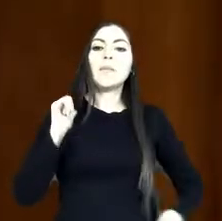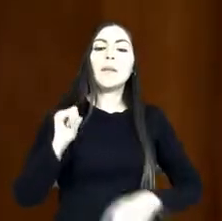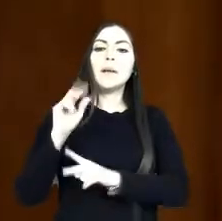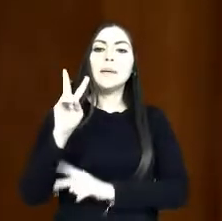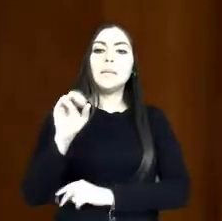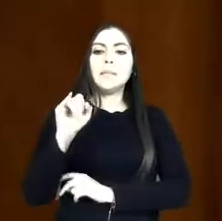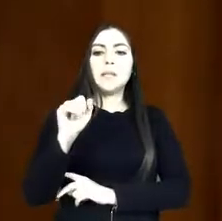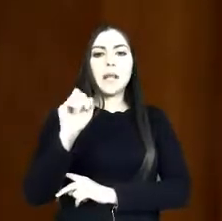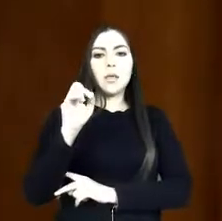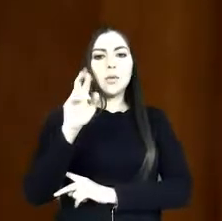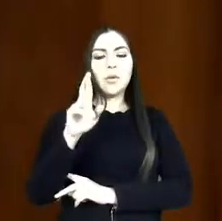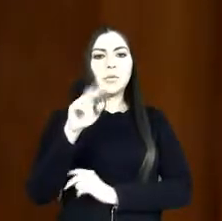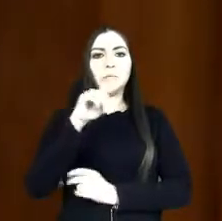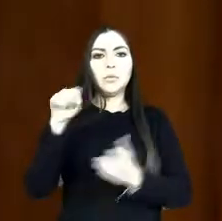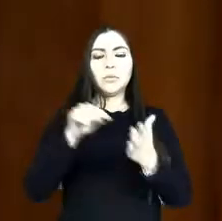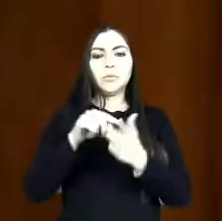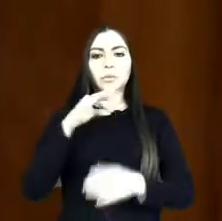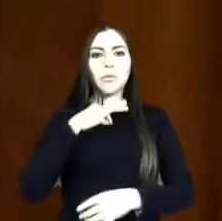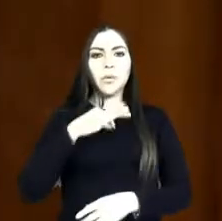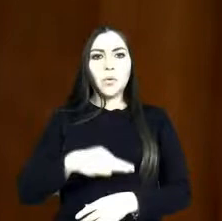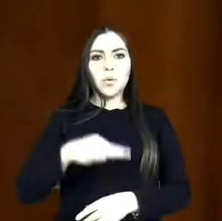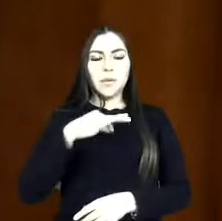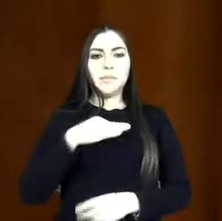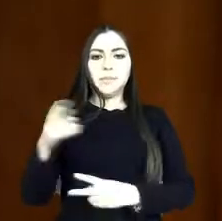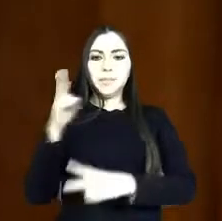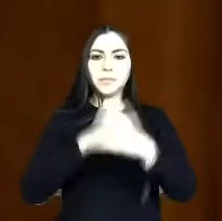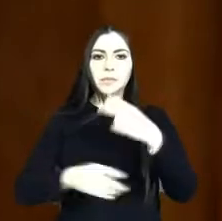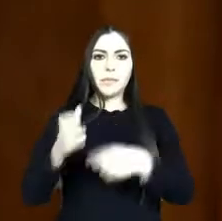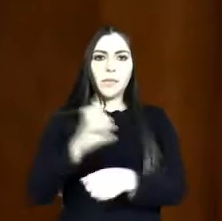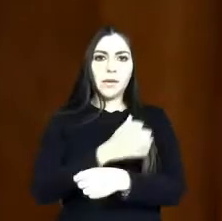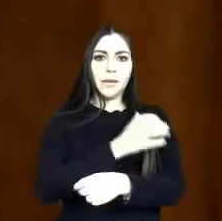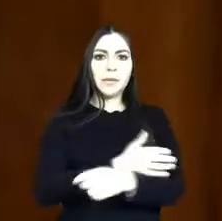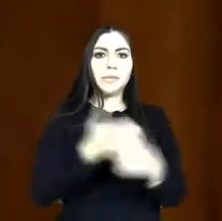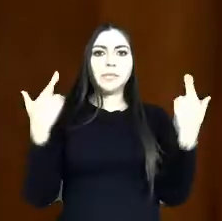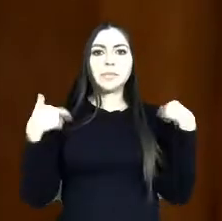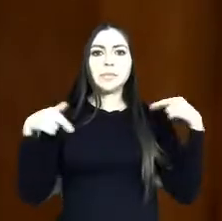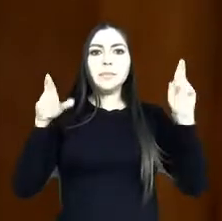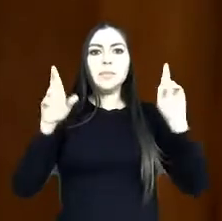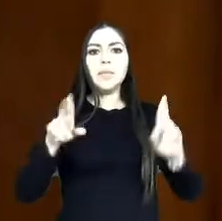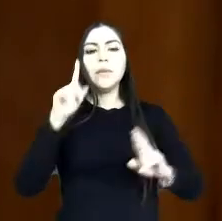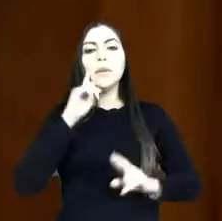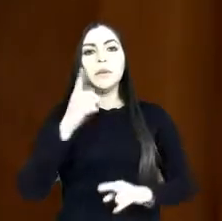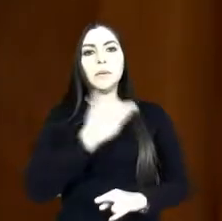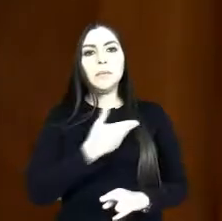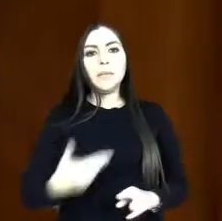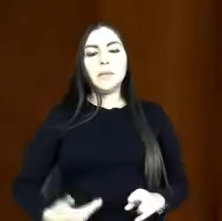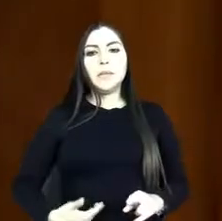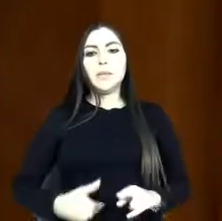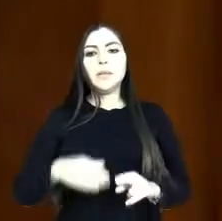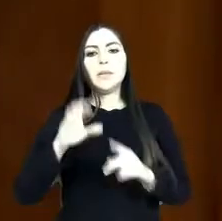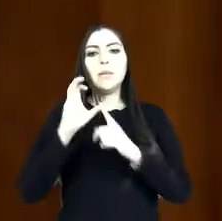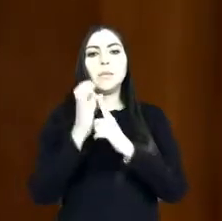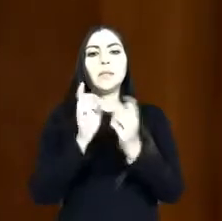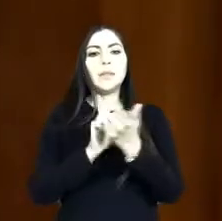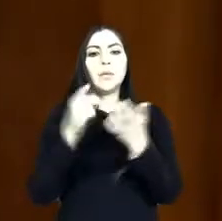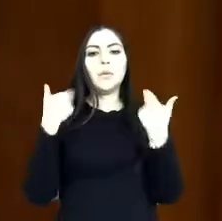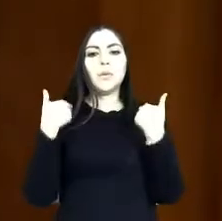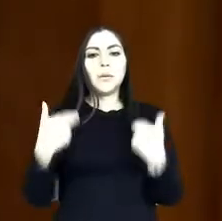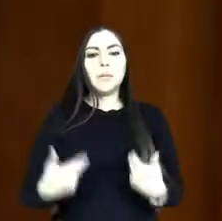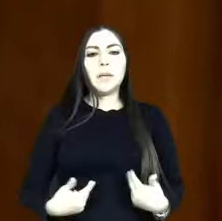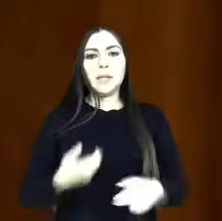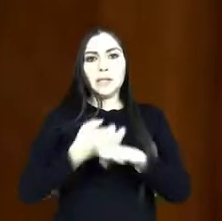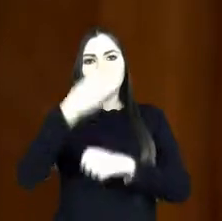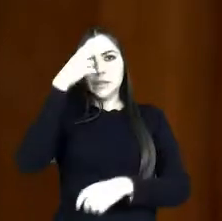Toluca, quien hoy nos acompaña en representación de la presidenta de la Comisión de Derechos Humanos del Estado de México, la